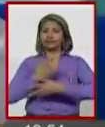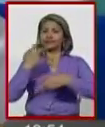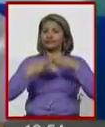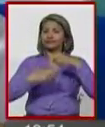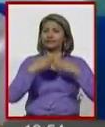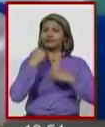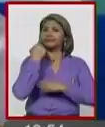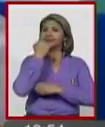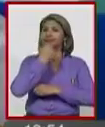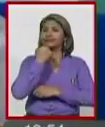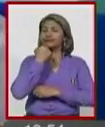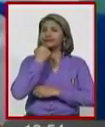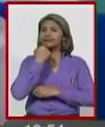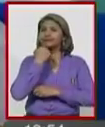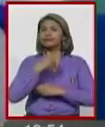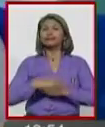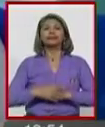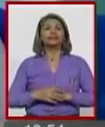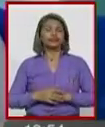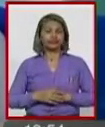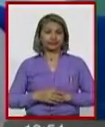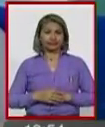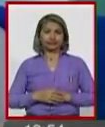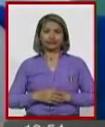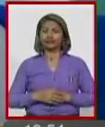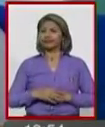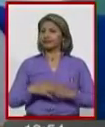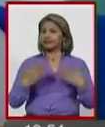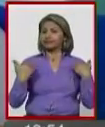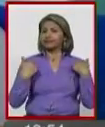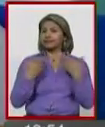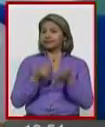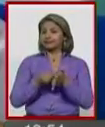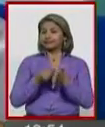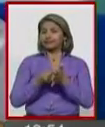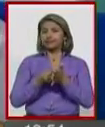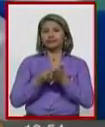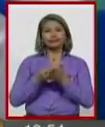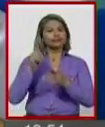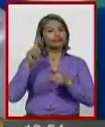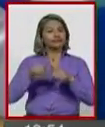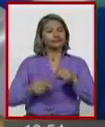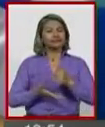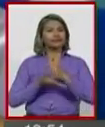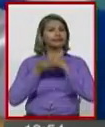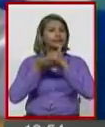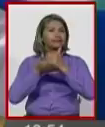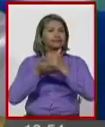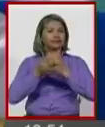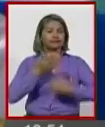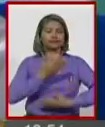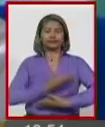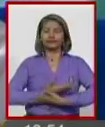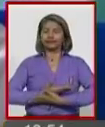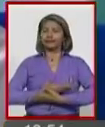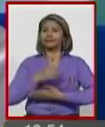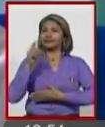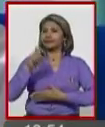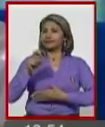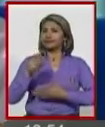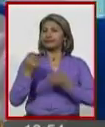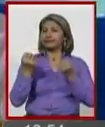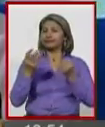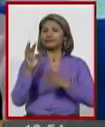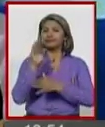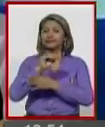labio leporino y paladar hendido. No tengo muchos recursos para poder ayudarle a él. Él